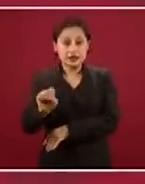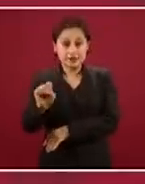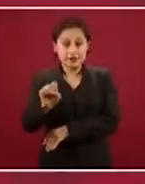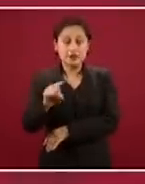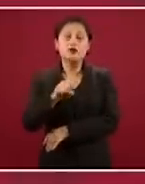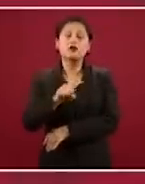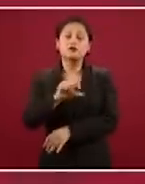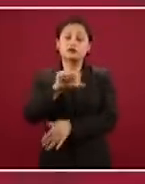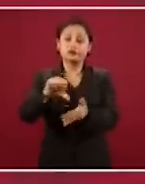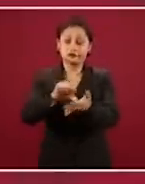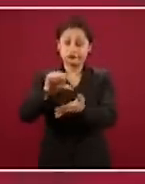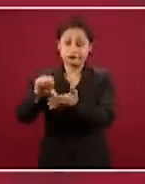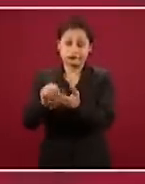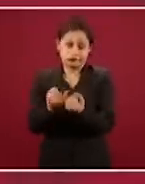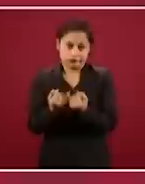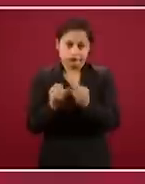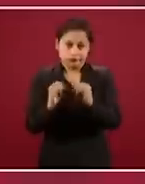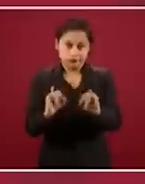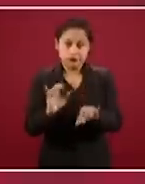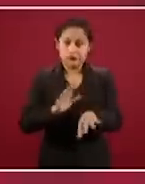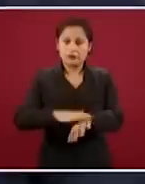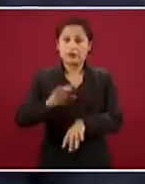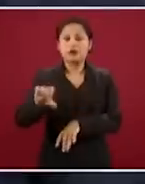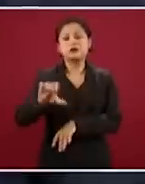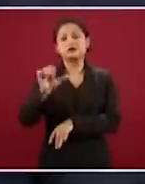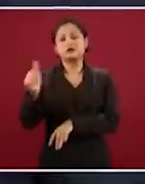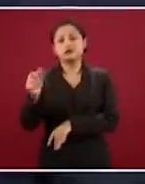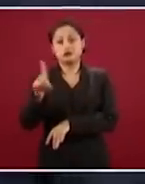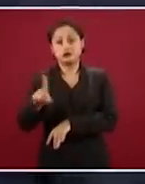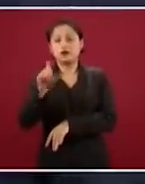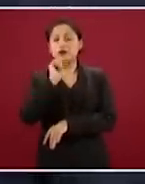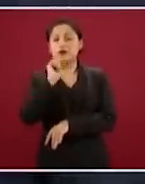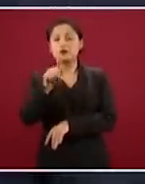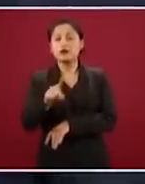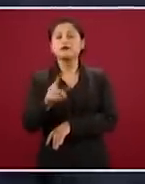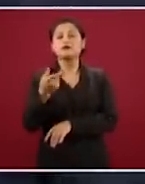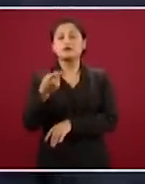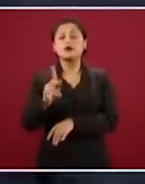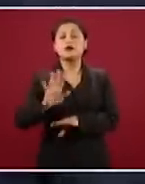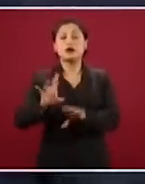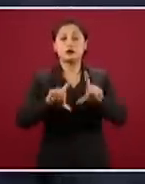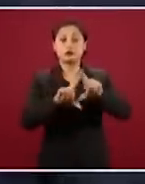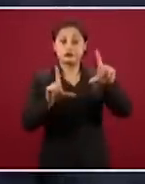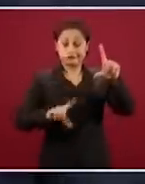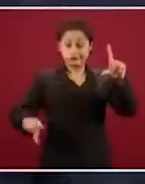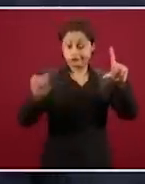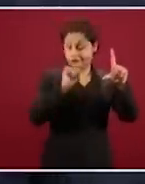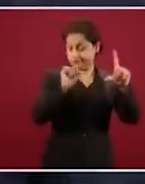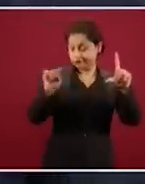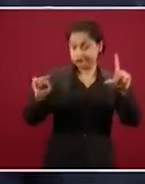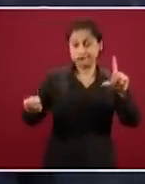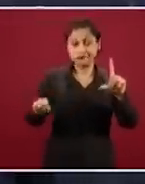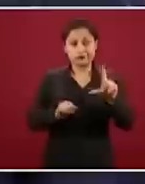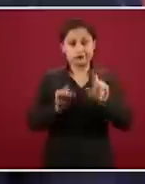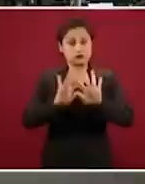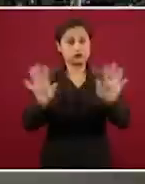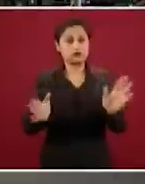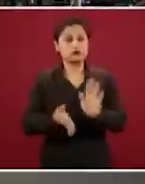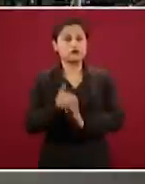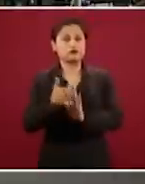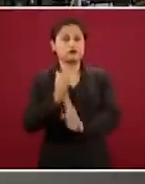muchas más las terminadas en el país. Entonces les vamos a informar sobre